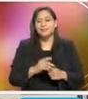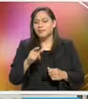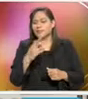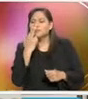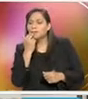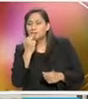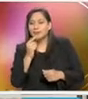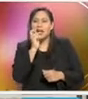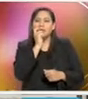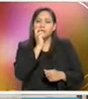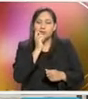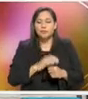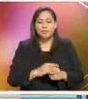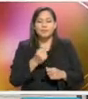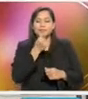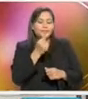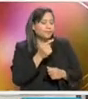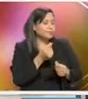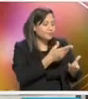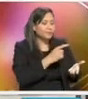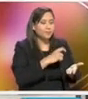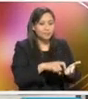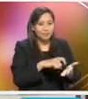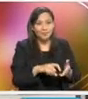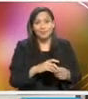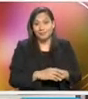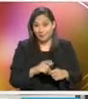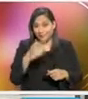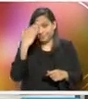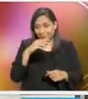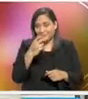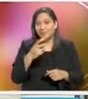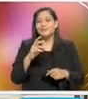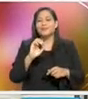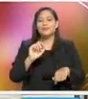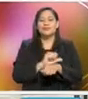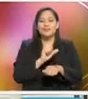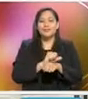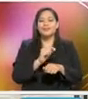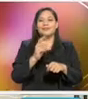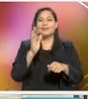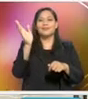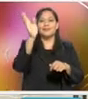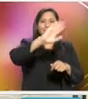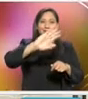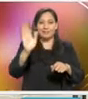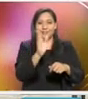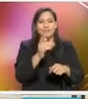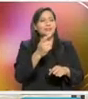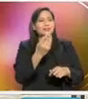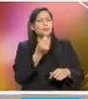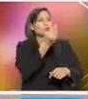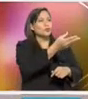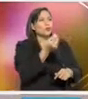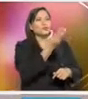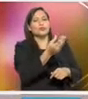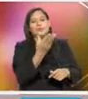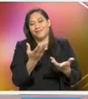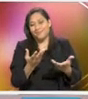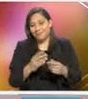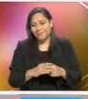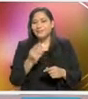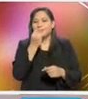más del 30%. Y hablo de un ejercicio de finanzas personales en familia. O sea, si hay una pareja y los dos trabajan, entonces los dos